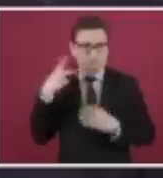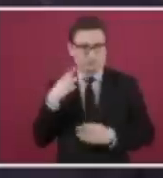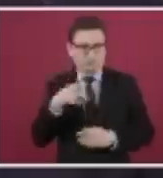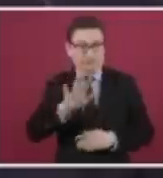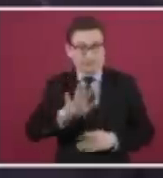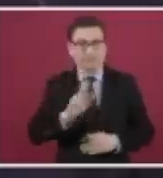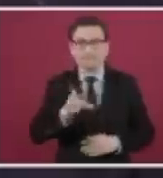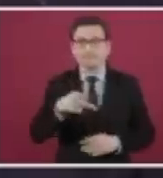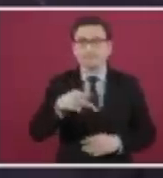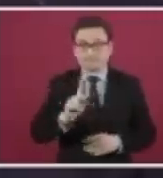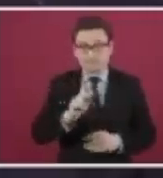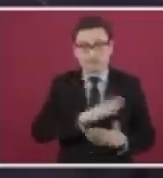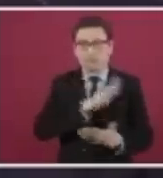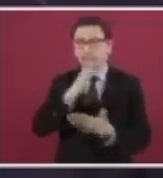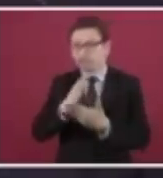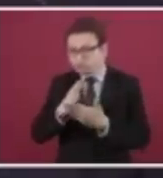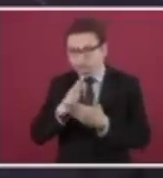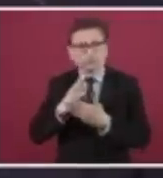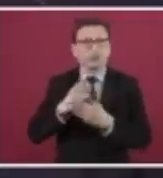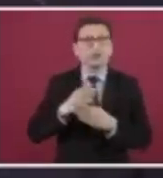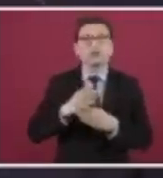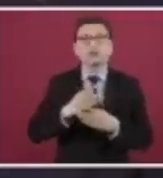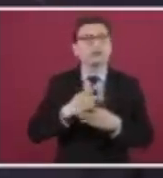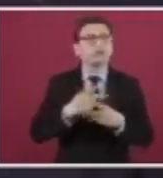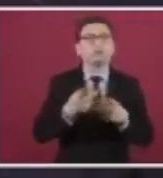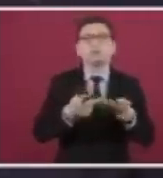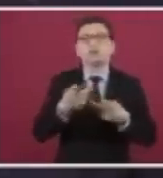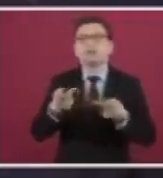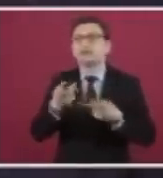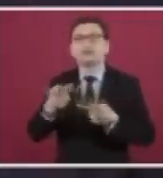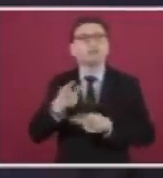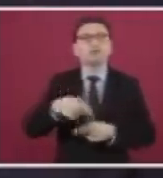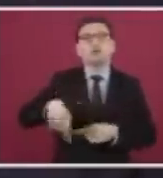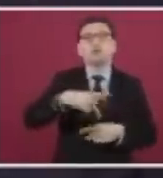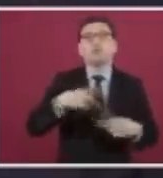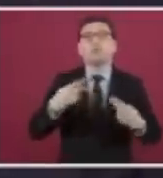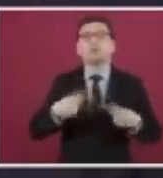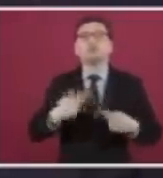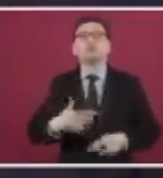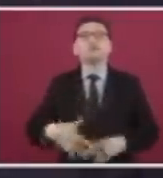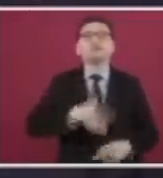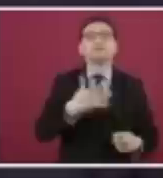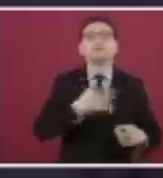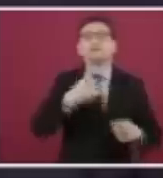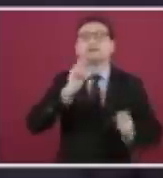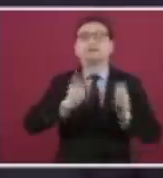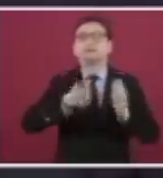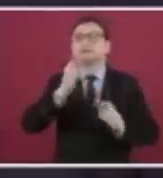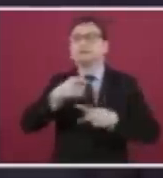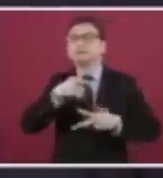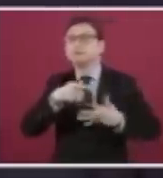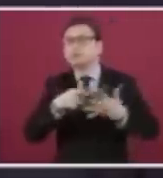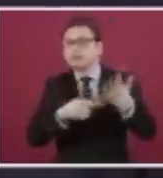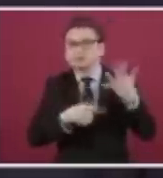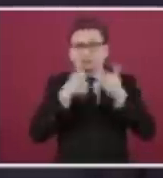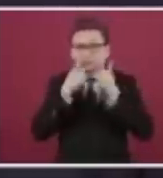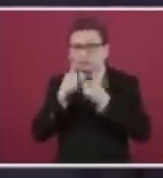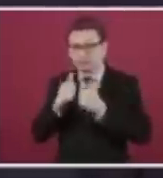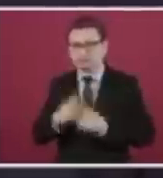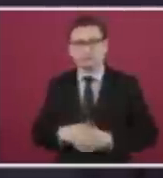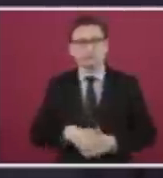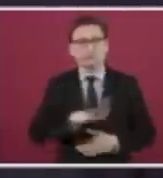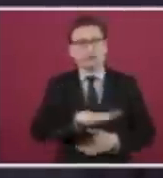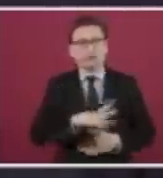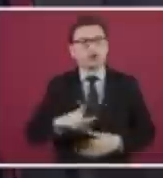sí vamos a eso, a recoger los sentimientos de la gente y a escucharlos. ¿El gobierno federal